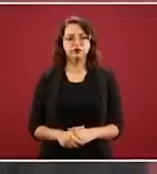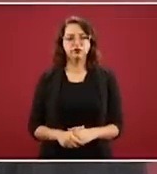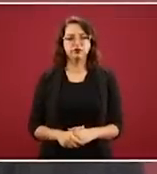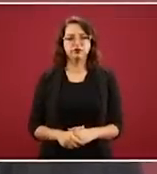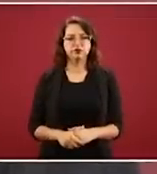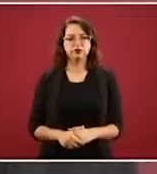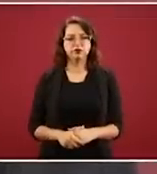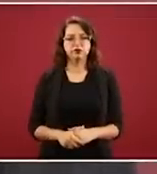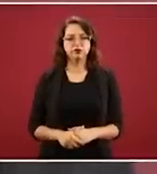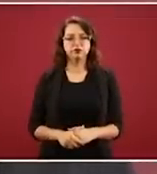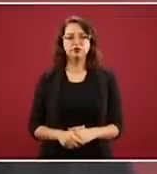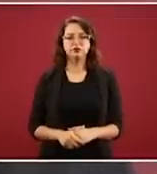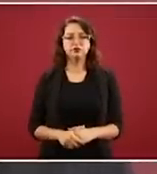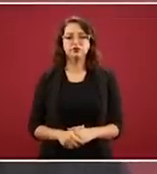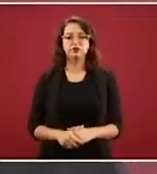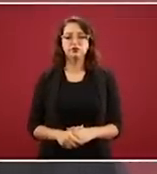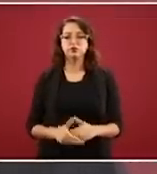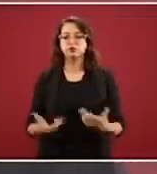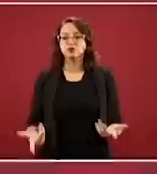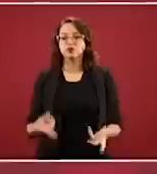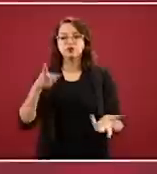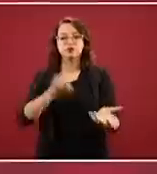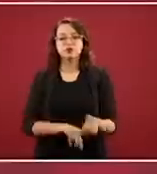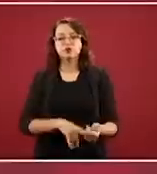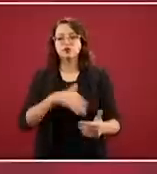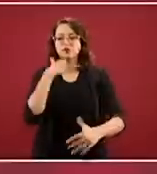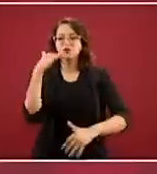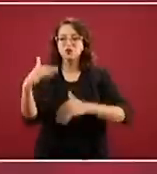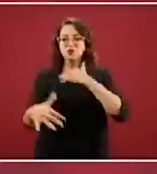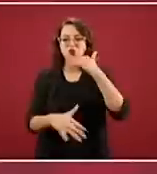Había mucha corrupción,